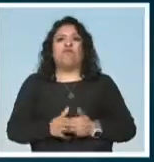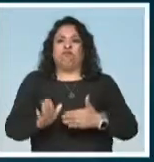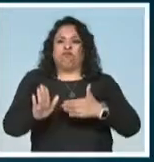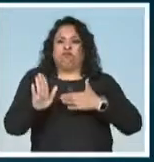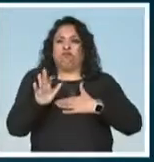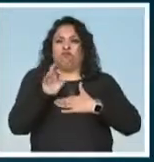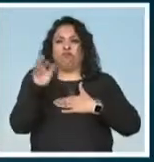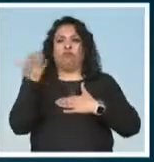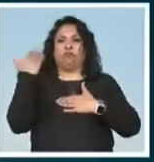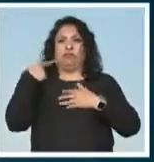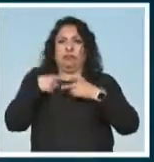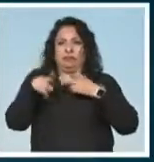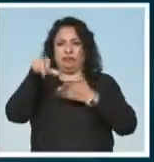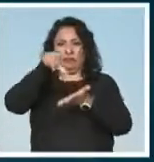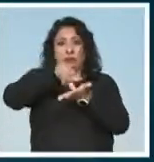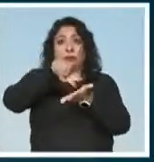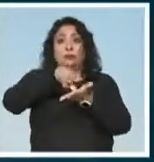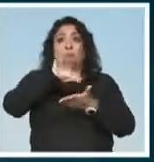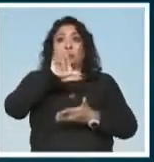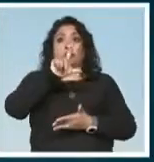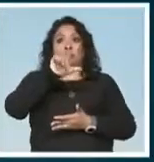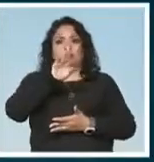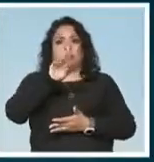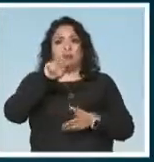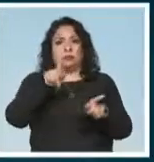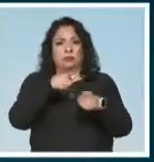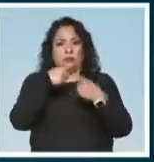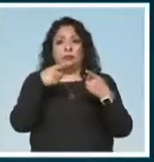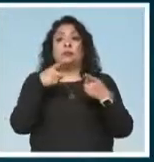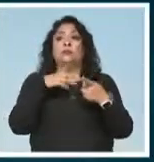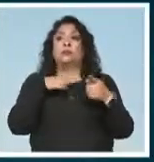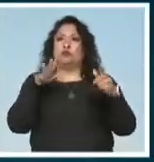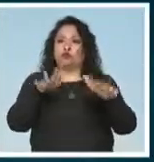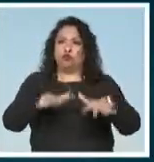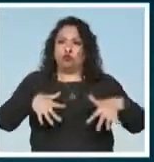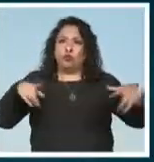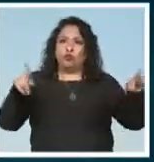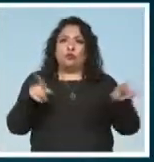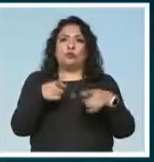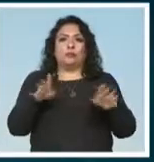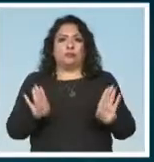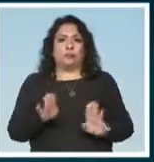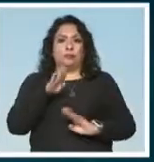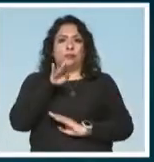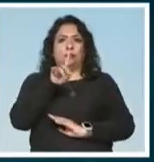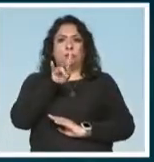Comprometidos con sus orígenes iraníes, Calibé Music Band ofreció un concierto de música medieval.